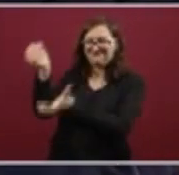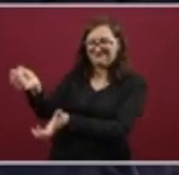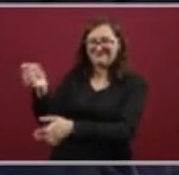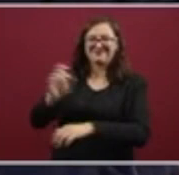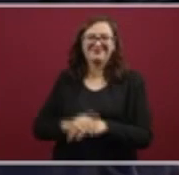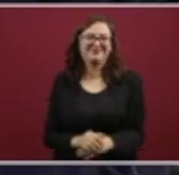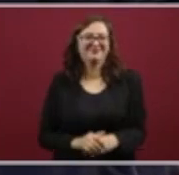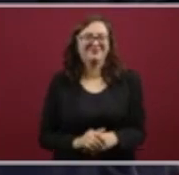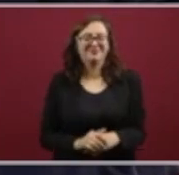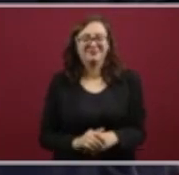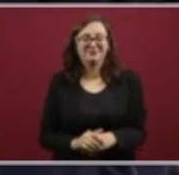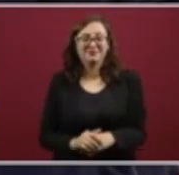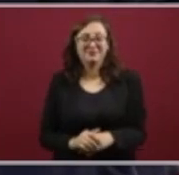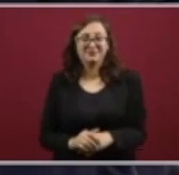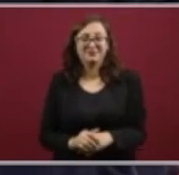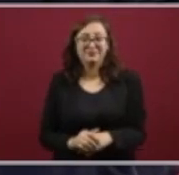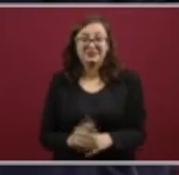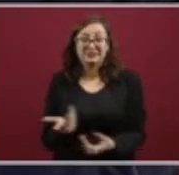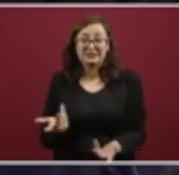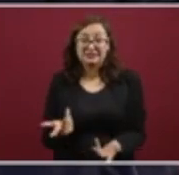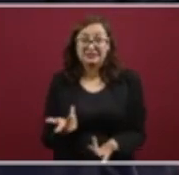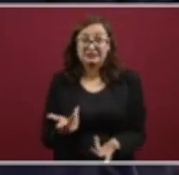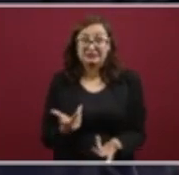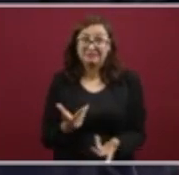casos, pero sí